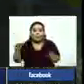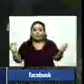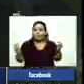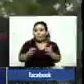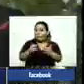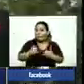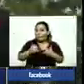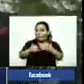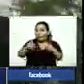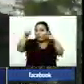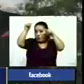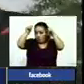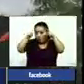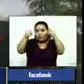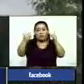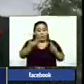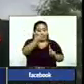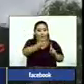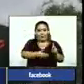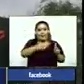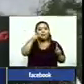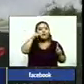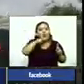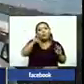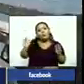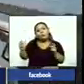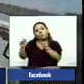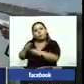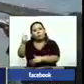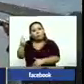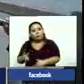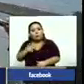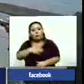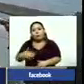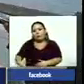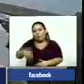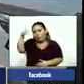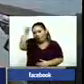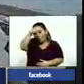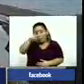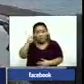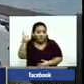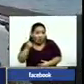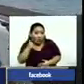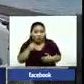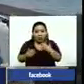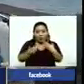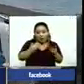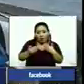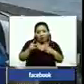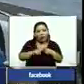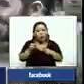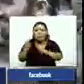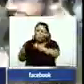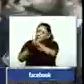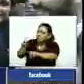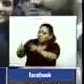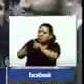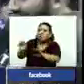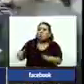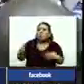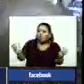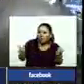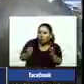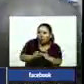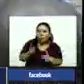ONU. El presidente se reunió con Donald Trump y en su discurso no habló sobre los temas que algunos esperaban sino que cuestionó el protocolario acto en la